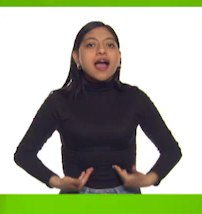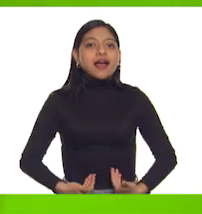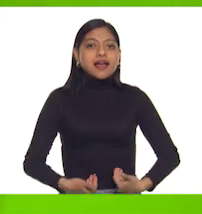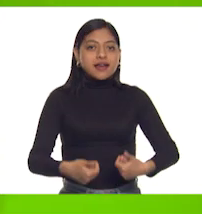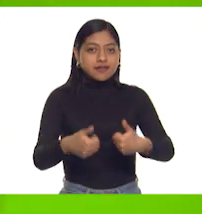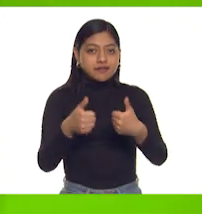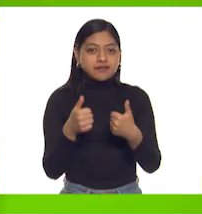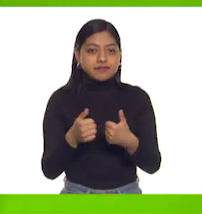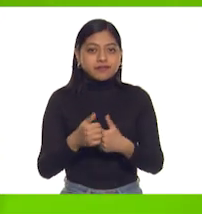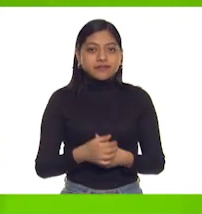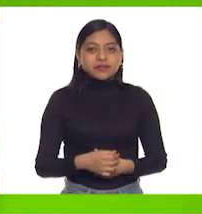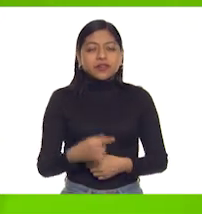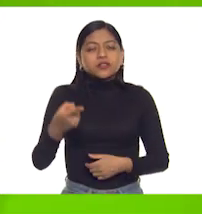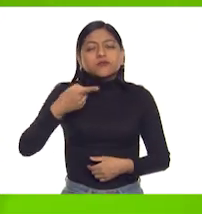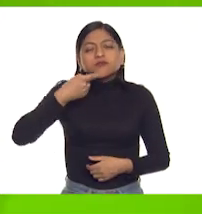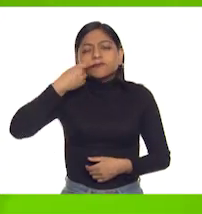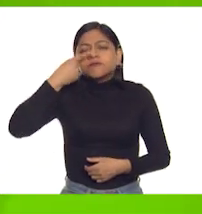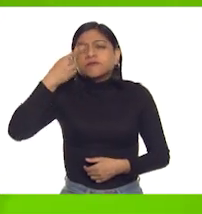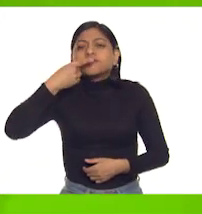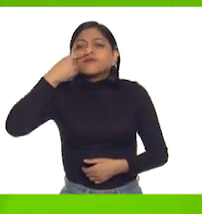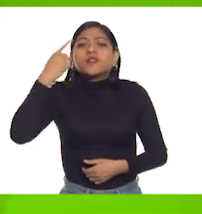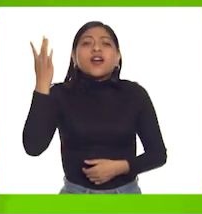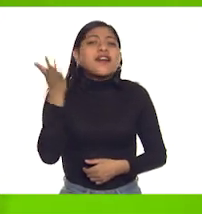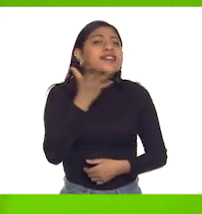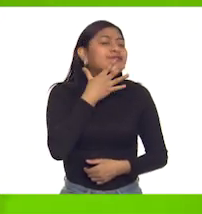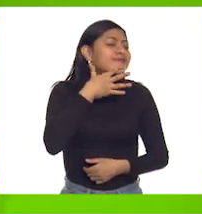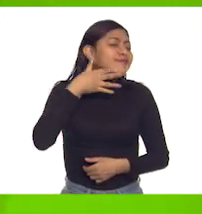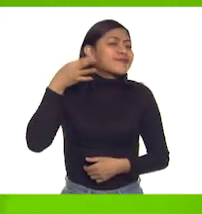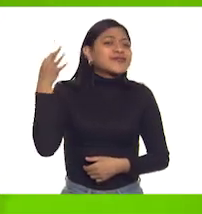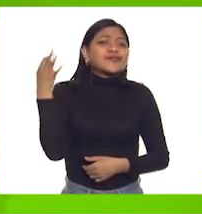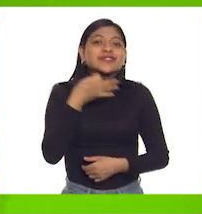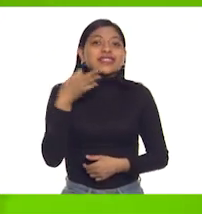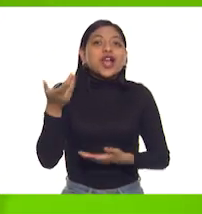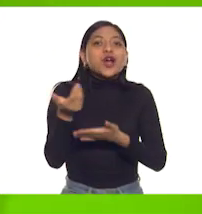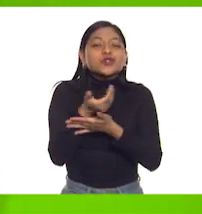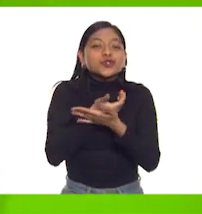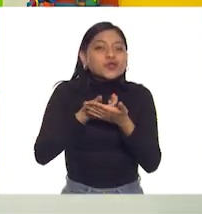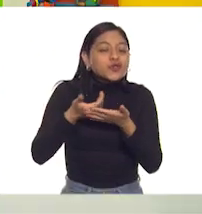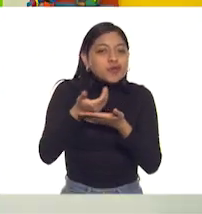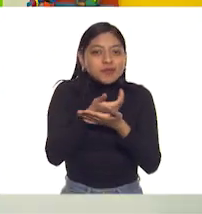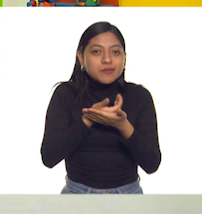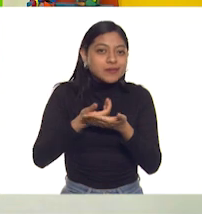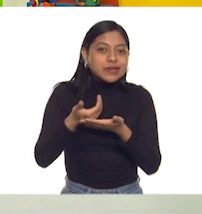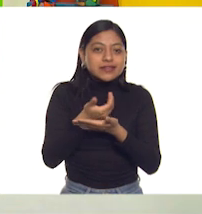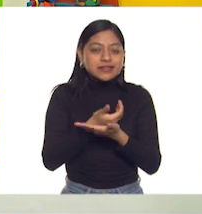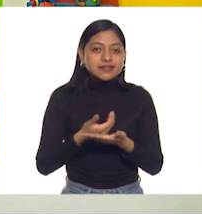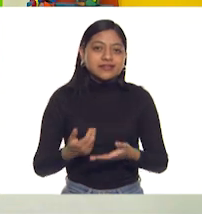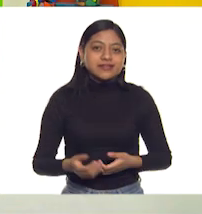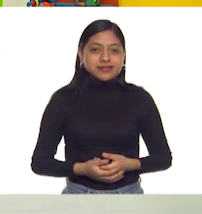percibió un olor muy sabroso a sopa.